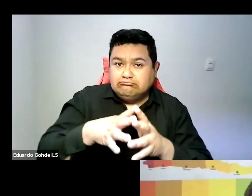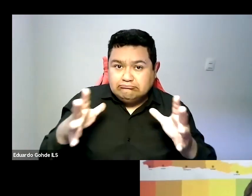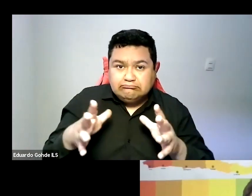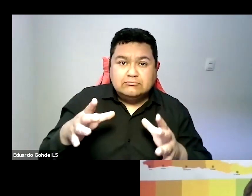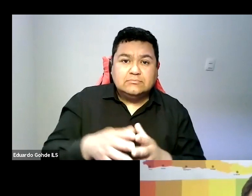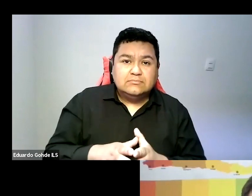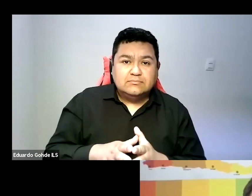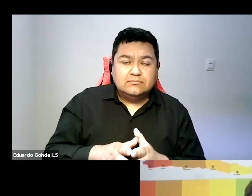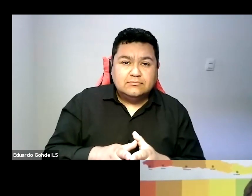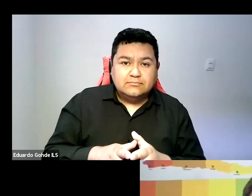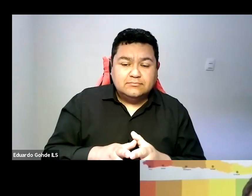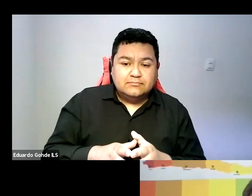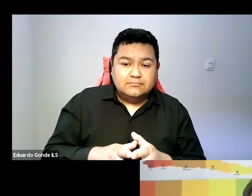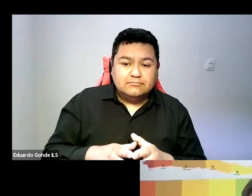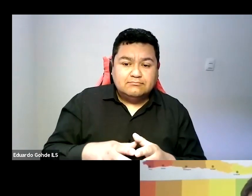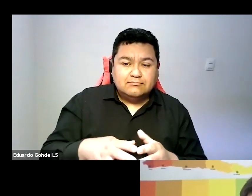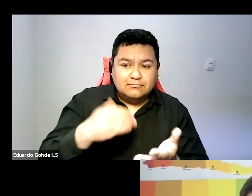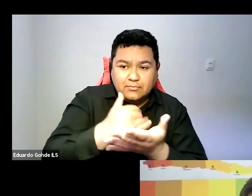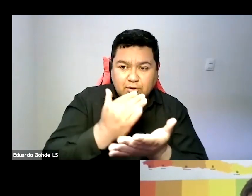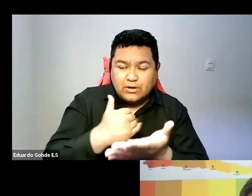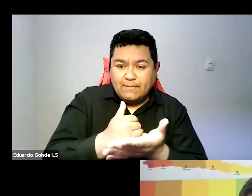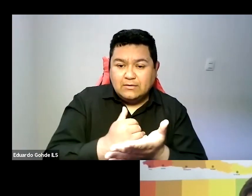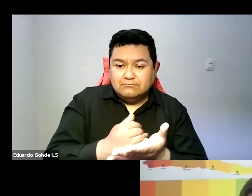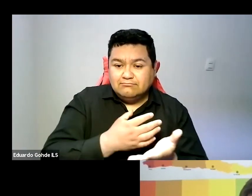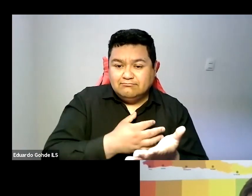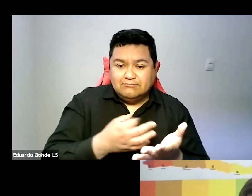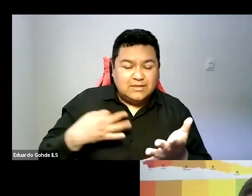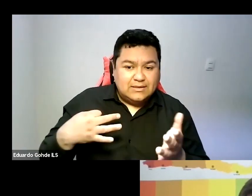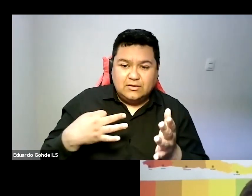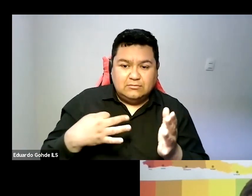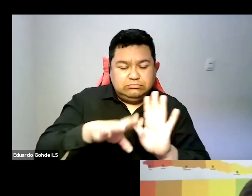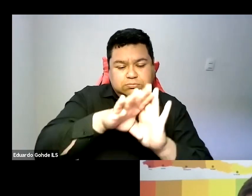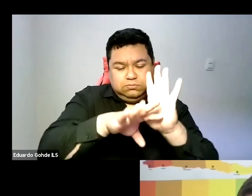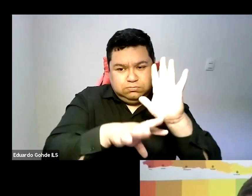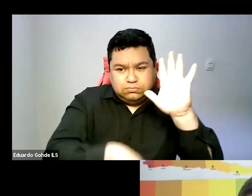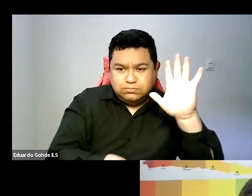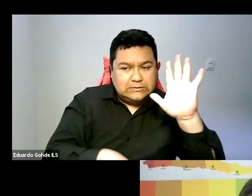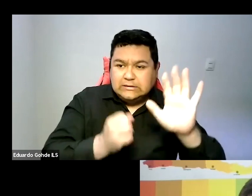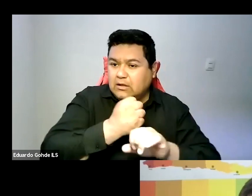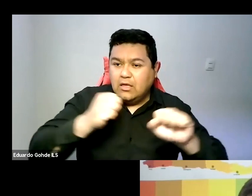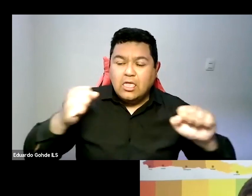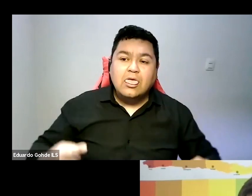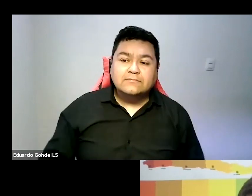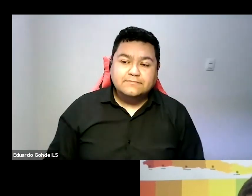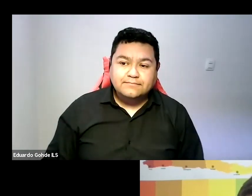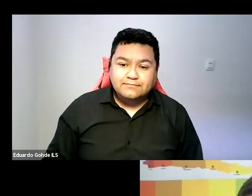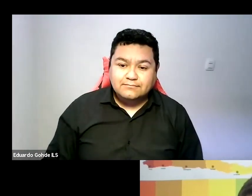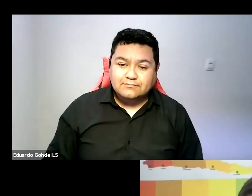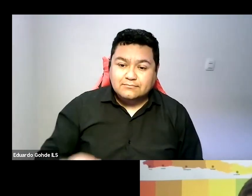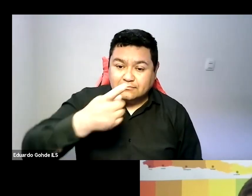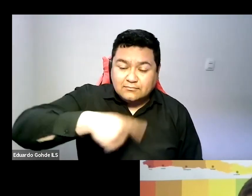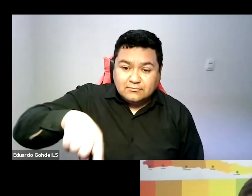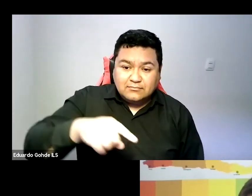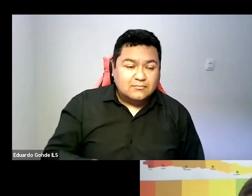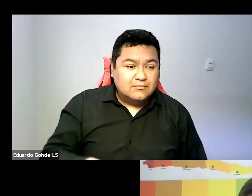la currícula escolar. Es interminable, es infinita, es imposible. ¿Sí? Si nosotros nos guiamos